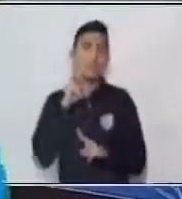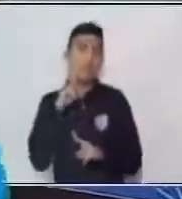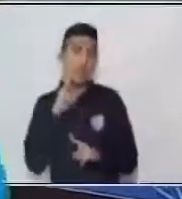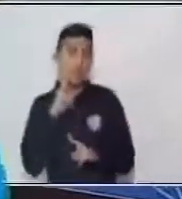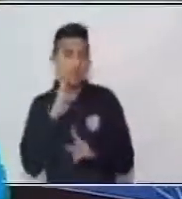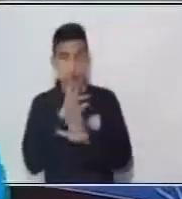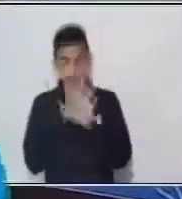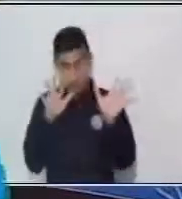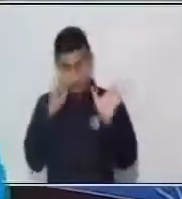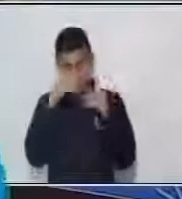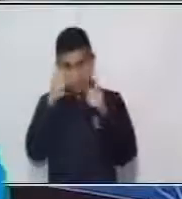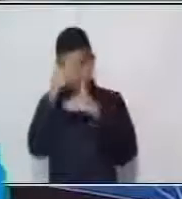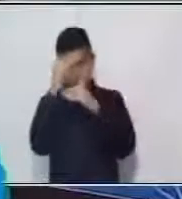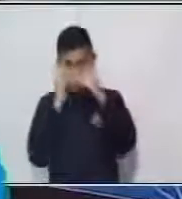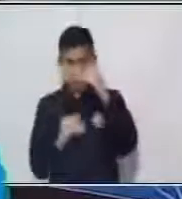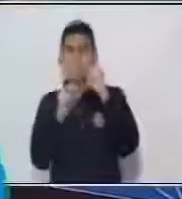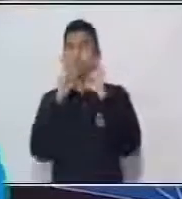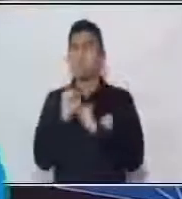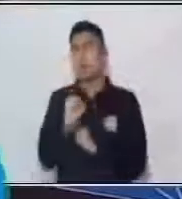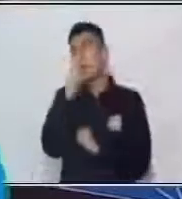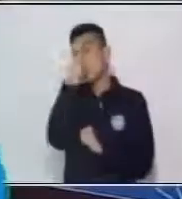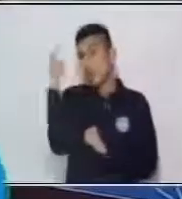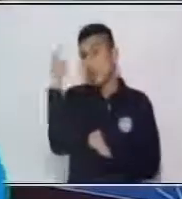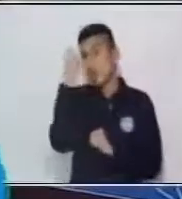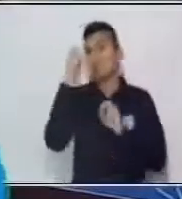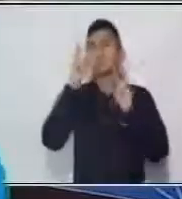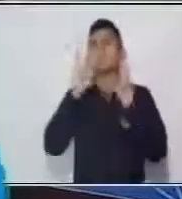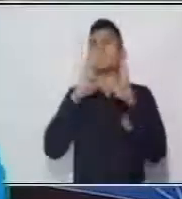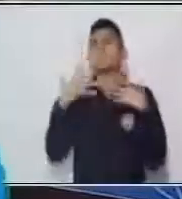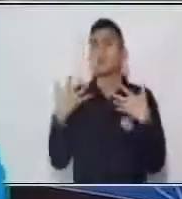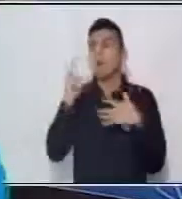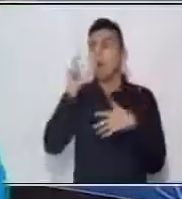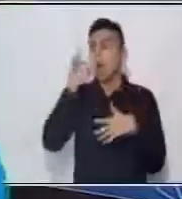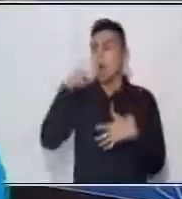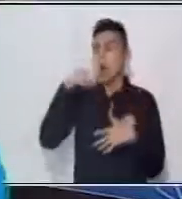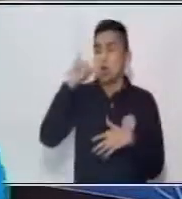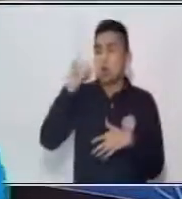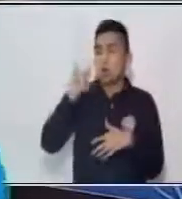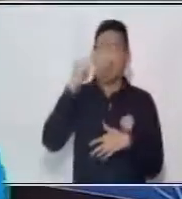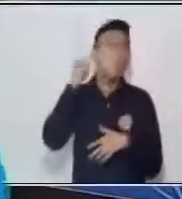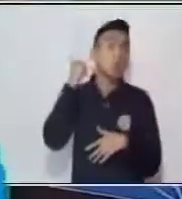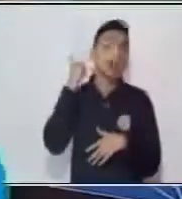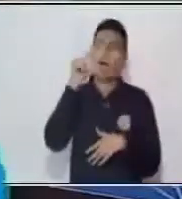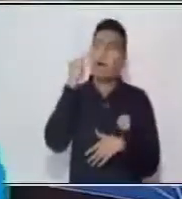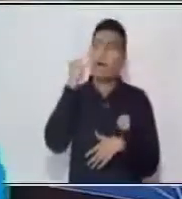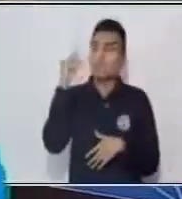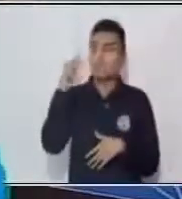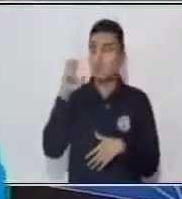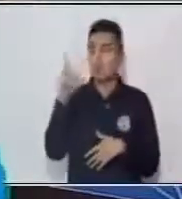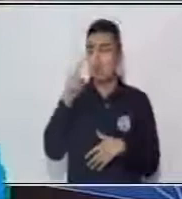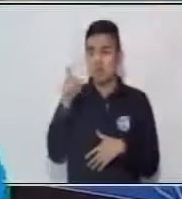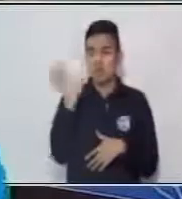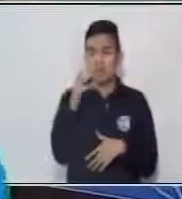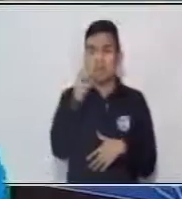los pronombres se puede trabajar lo que respecta a las conjugaciones verbales. Luego los